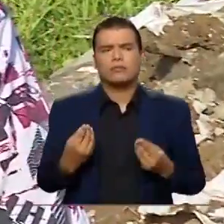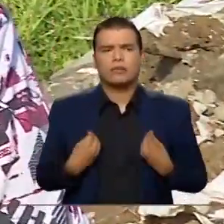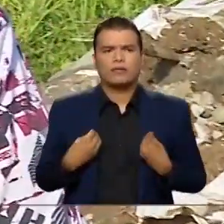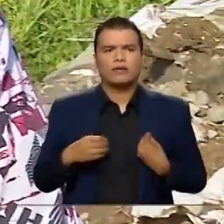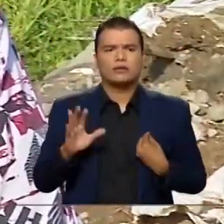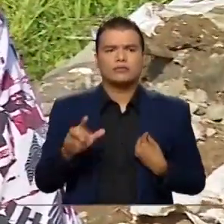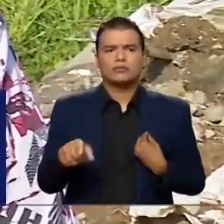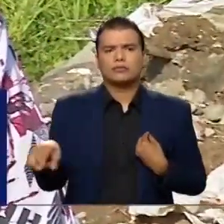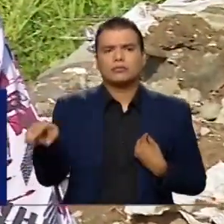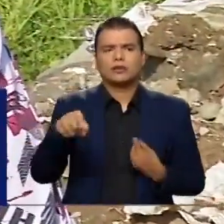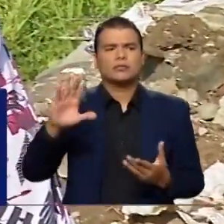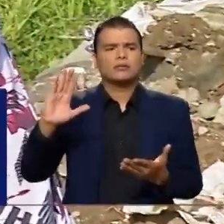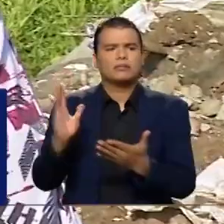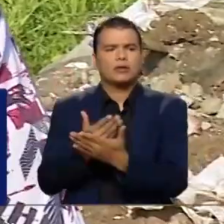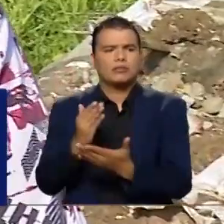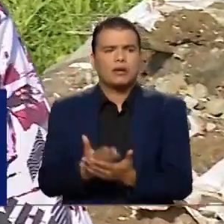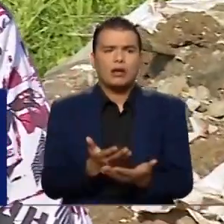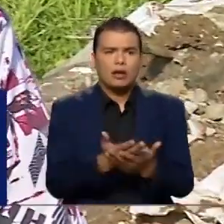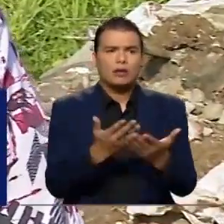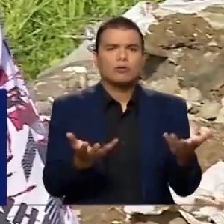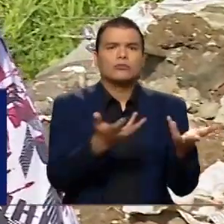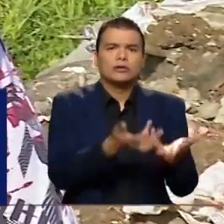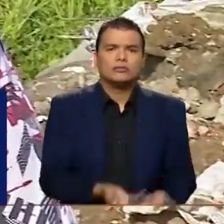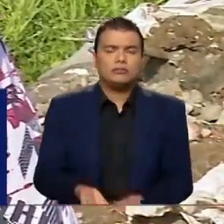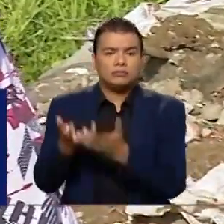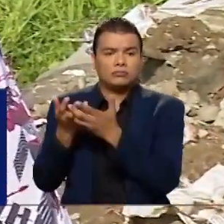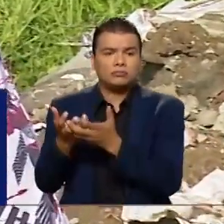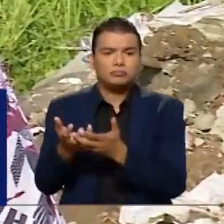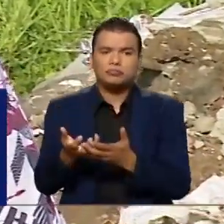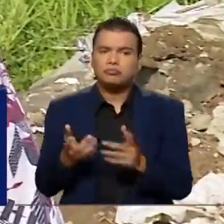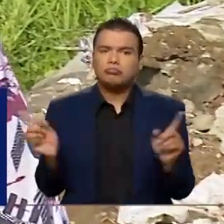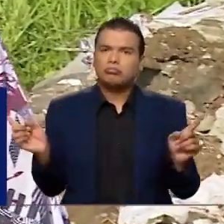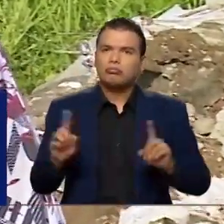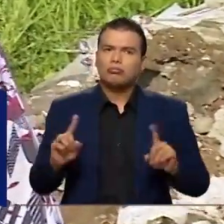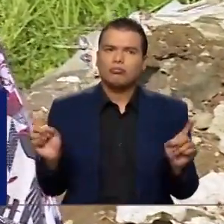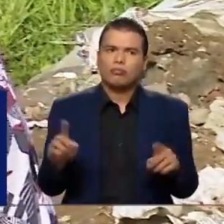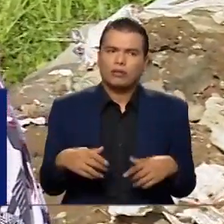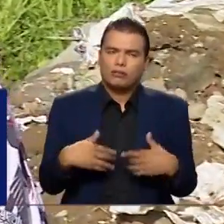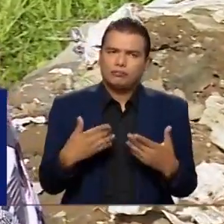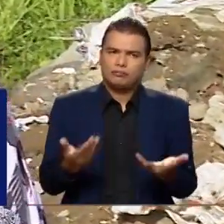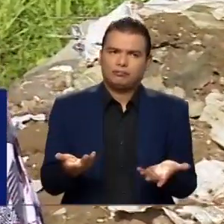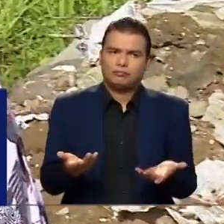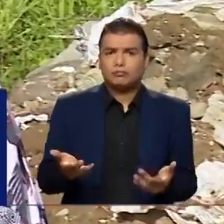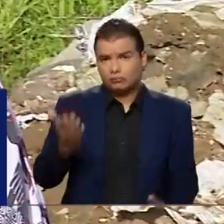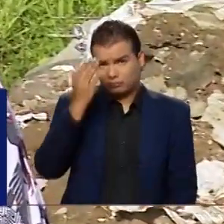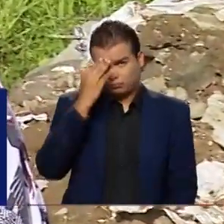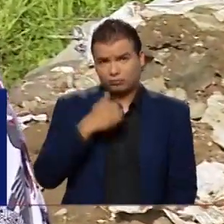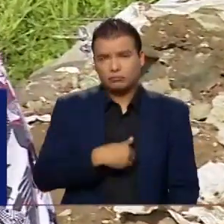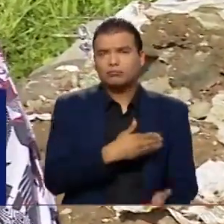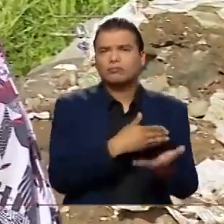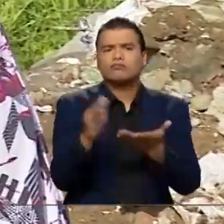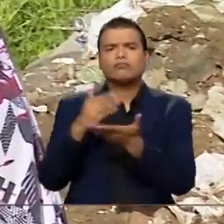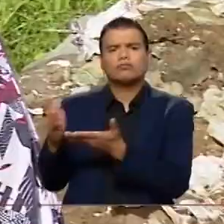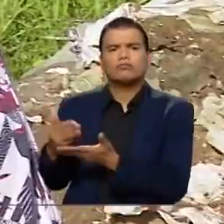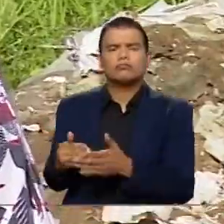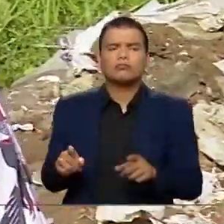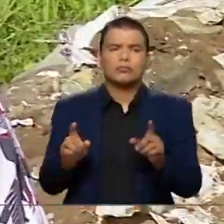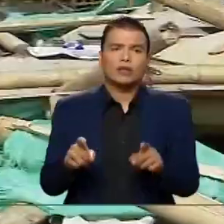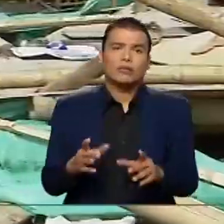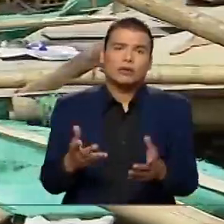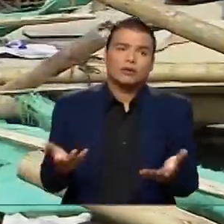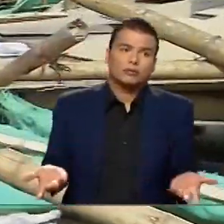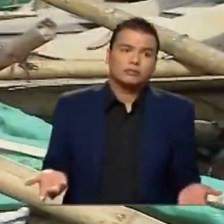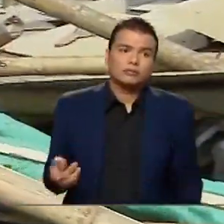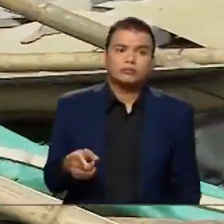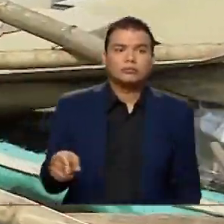tumbando sin dejarle sacarle las cosas personales a los habitantes. Sabemos que es un proceso de desalojo, pero lo mínimo es que